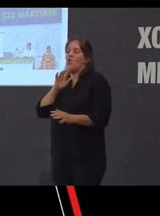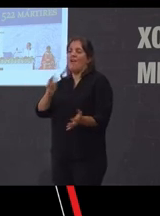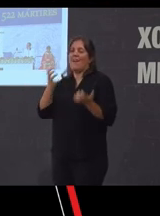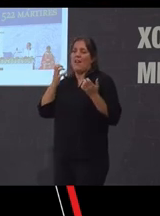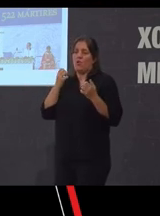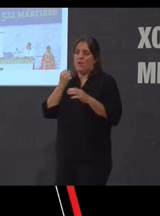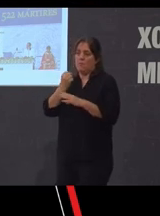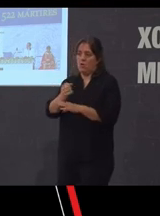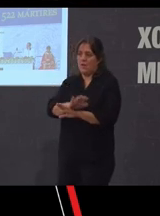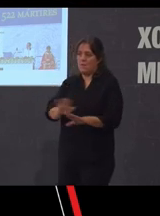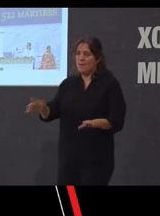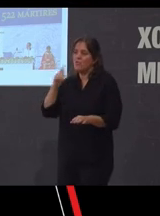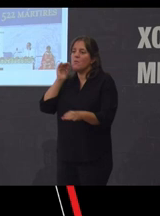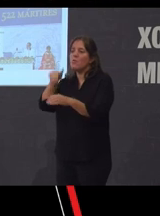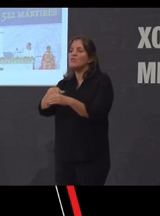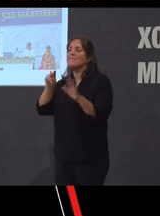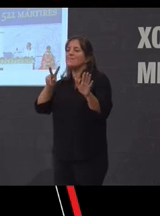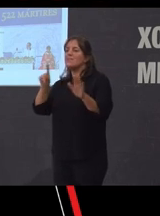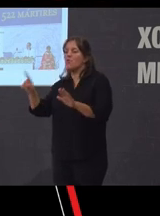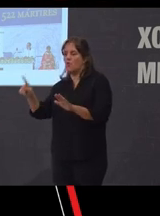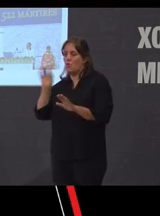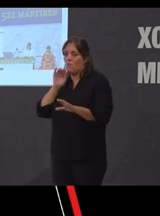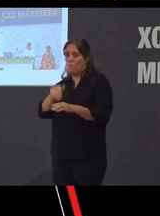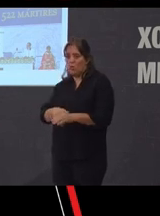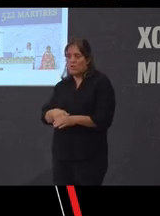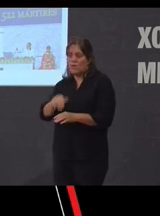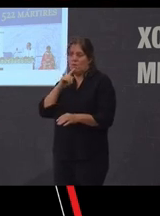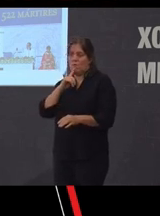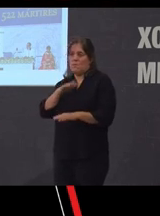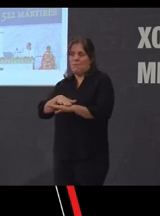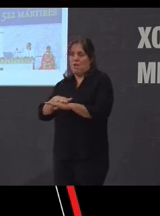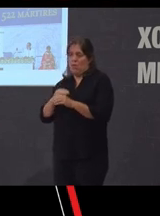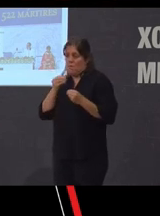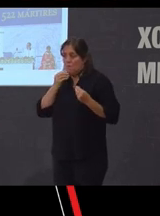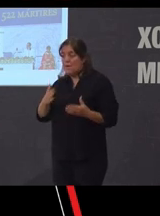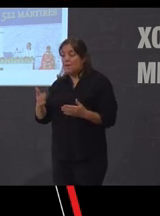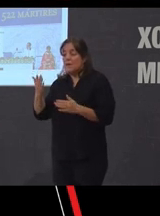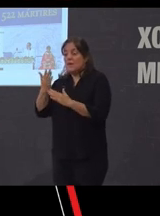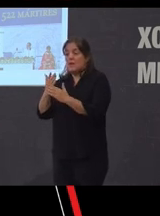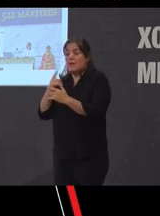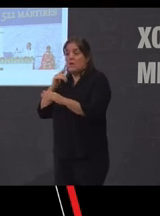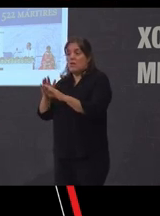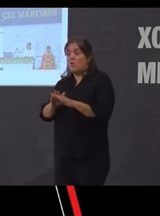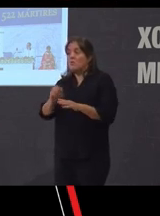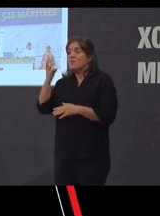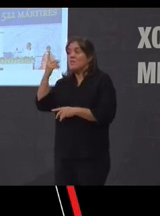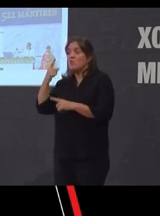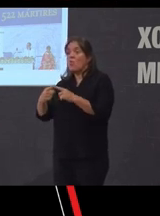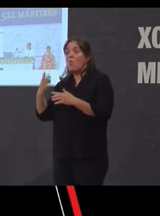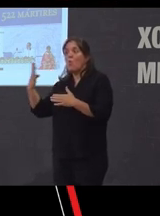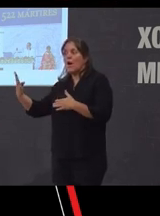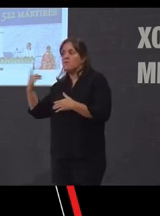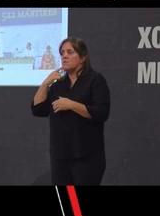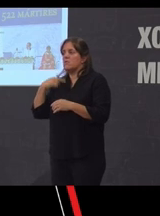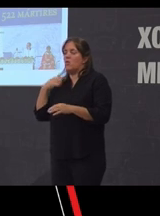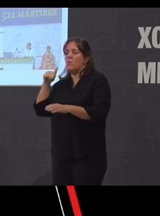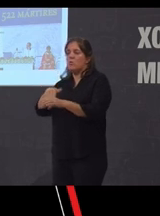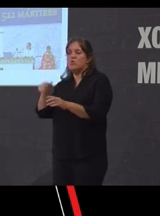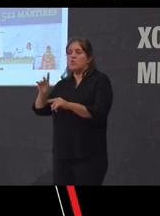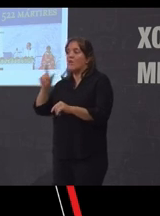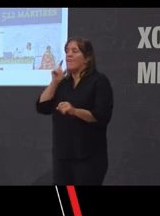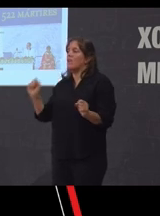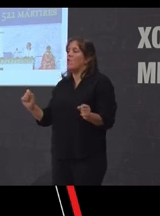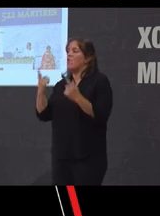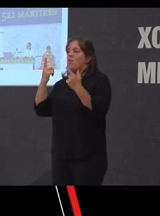gañadores. Isto votase no ano 71. Como non chegou as tres cuartas partes que tiña que ter de votos, non foi aprobado